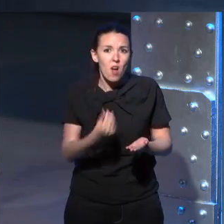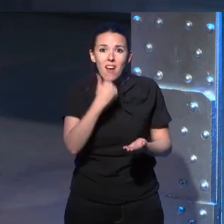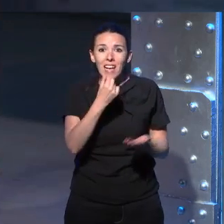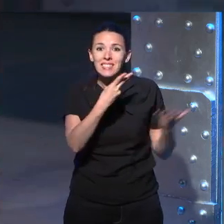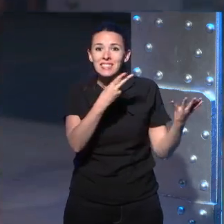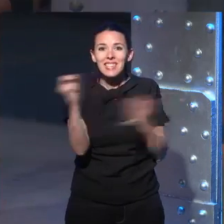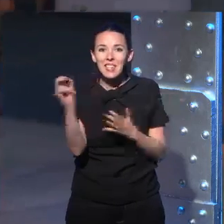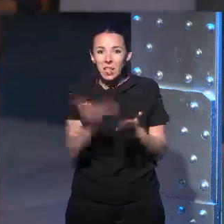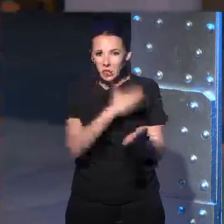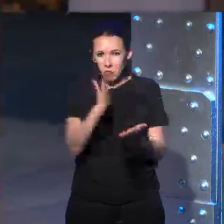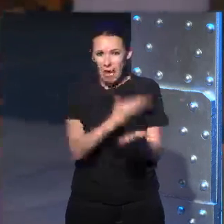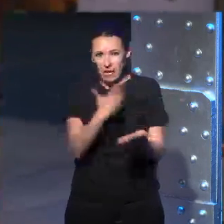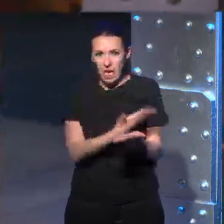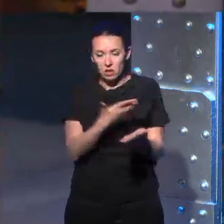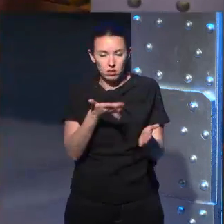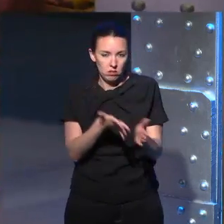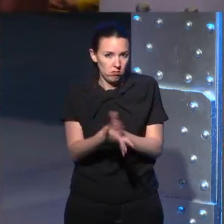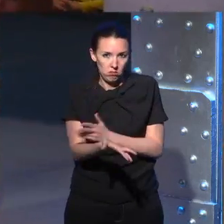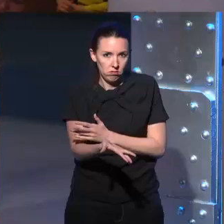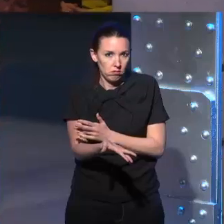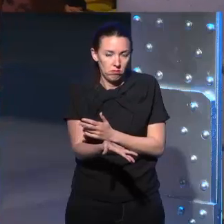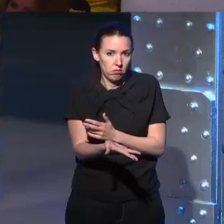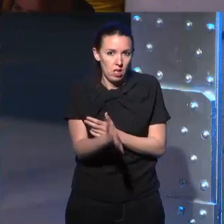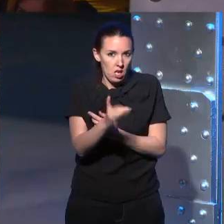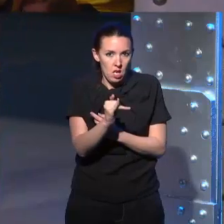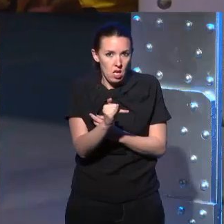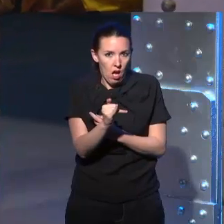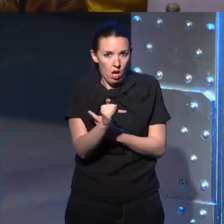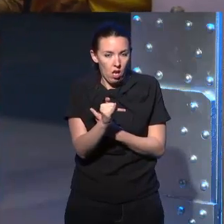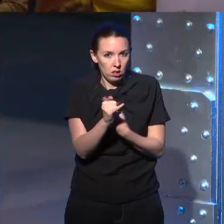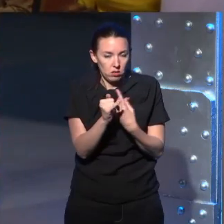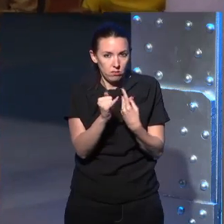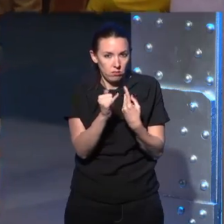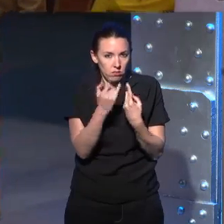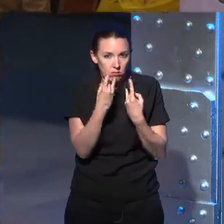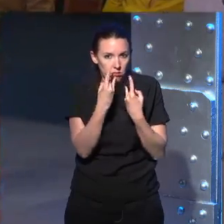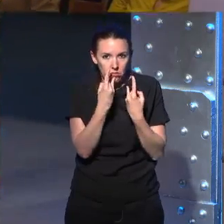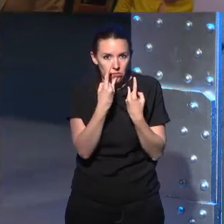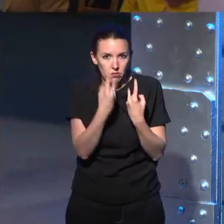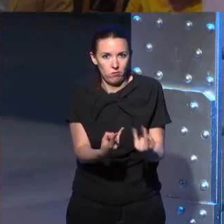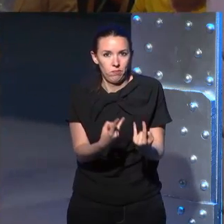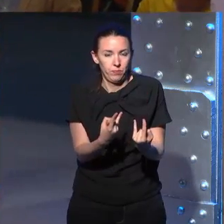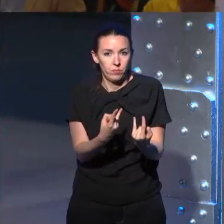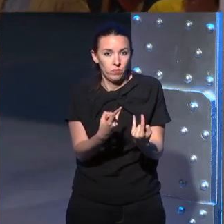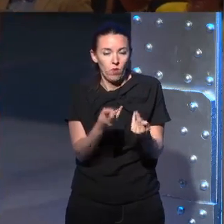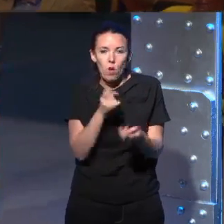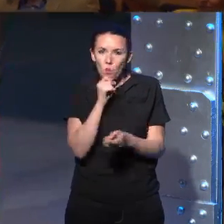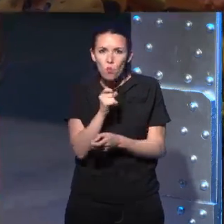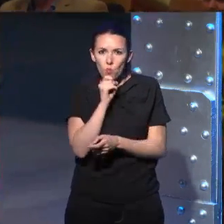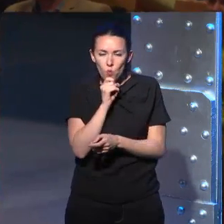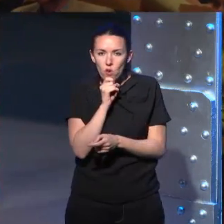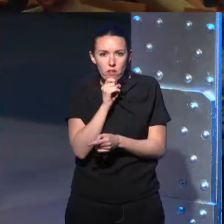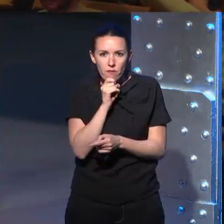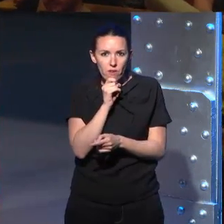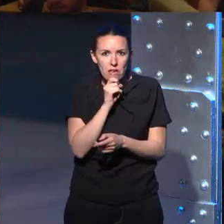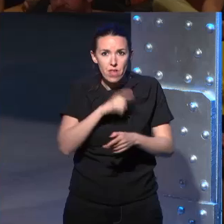700 páginas, verdaderamente crean una gran adicción al relato, de forma que se hace muy difícil encontrar el